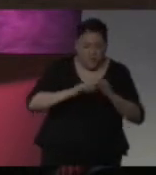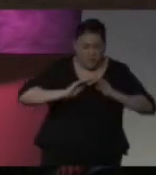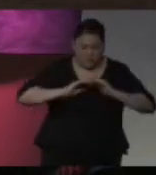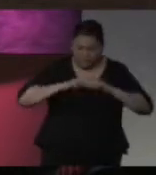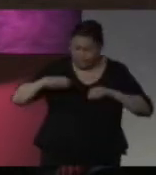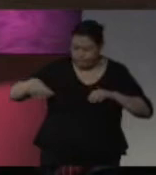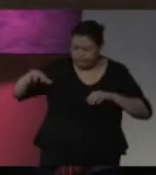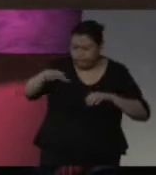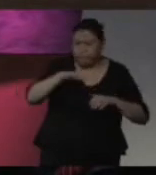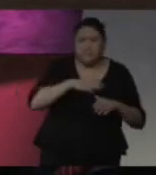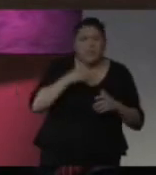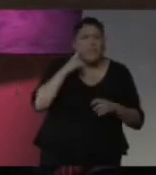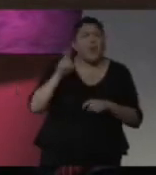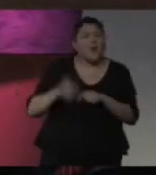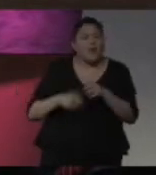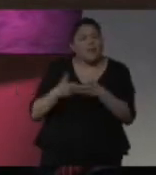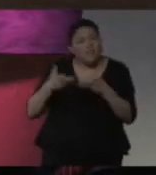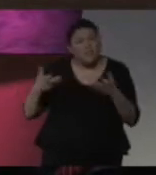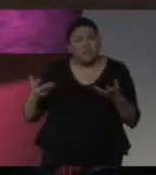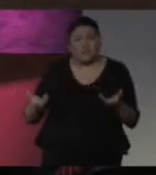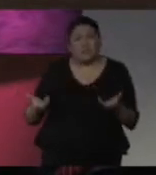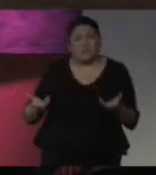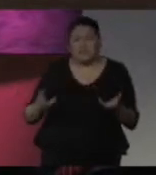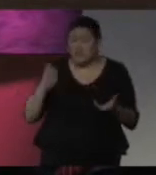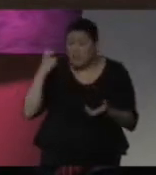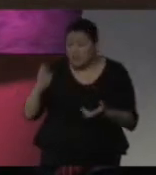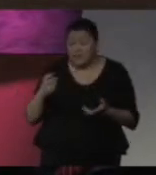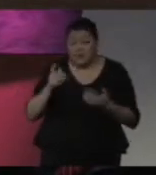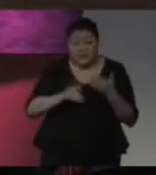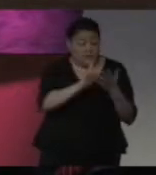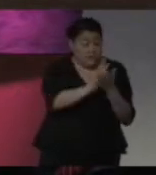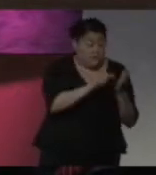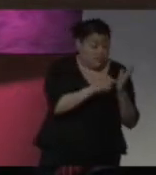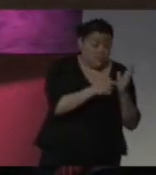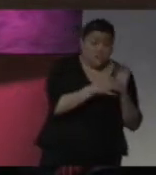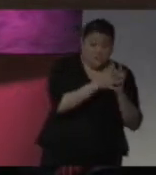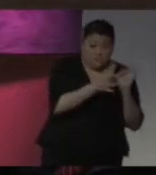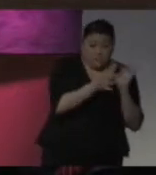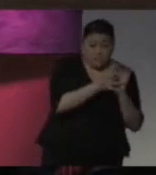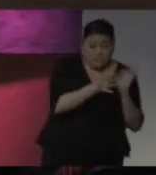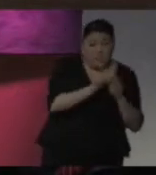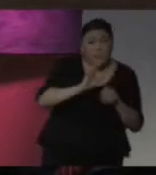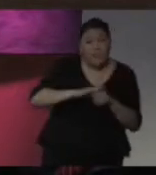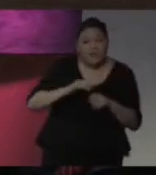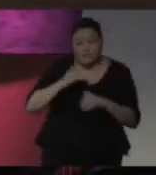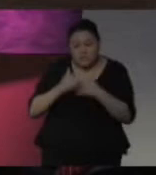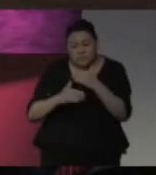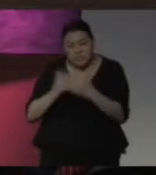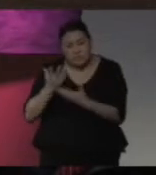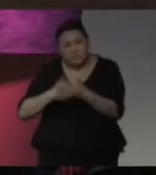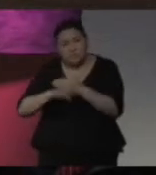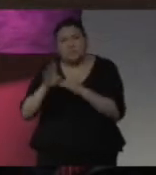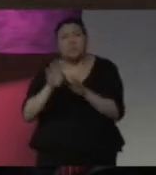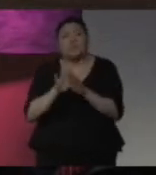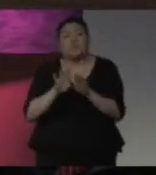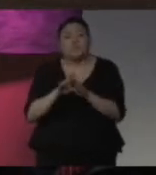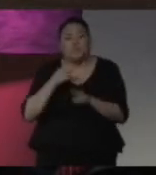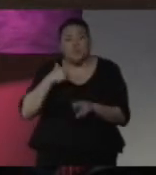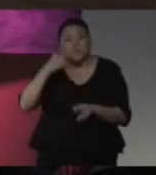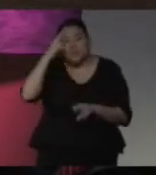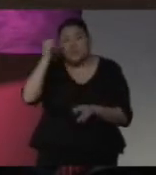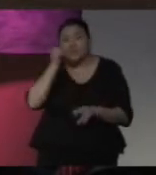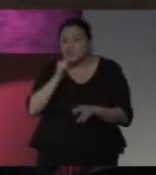amplios para, digamos, traspasar estos debates jurídicos es mostrar el recrudecimiento del antagonismo